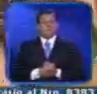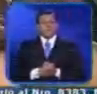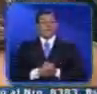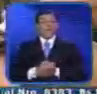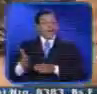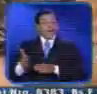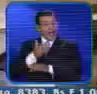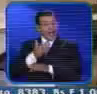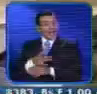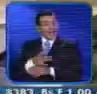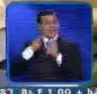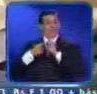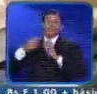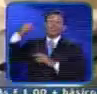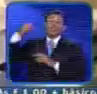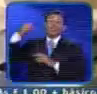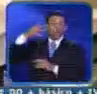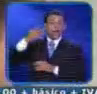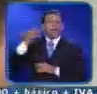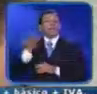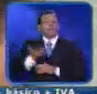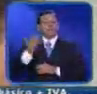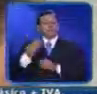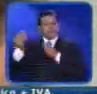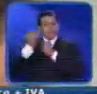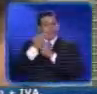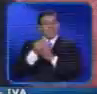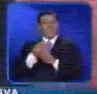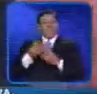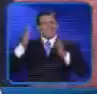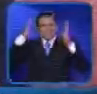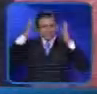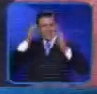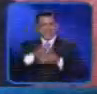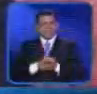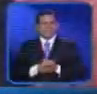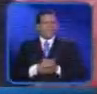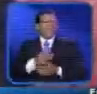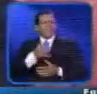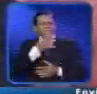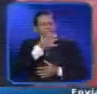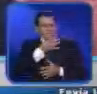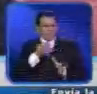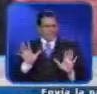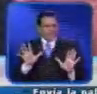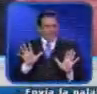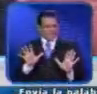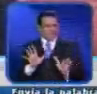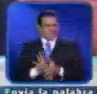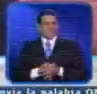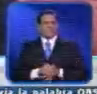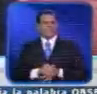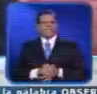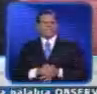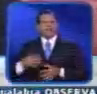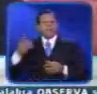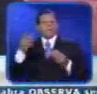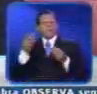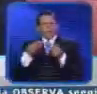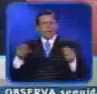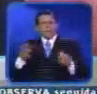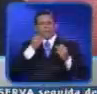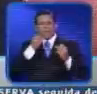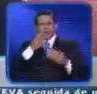Antes de exponerlo al sol, es imprescindible mantenerlo hidratado. Es muy sencillo porque en este momento hay muchos productos excelentes